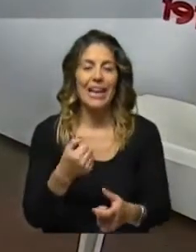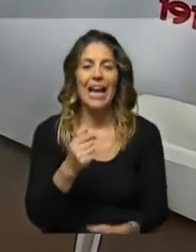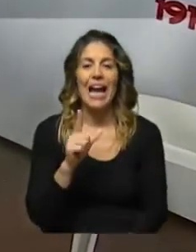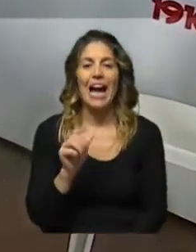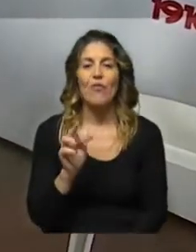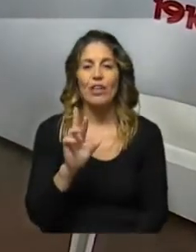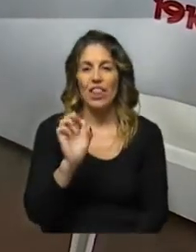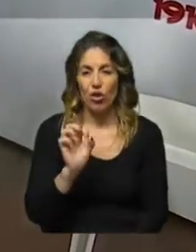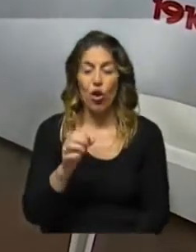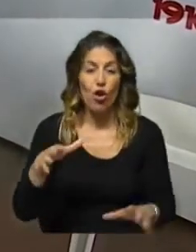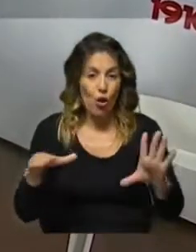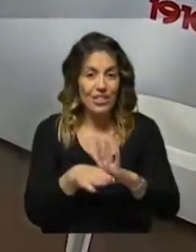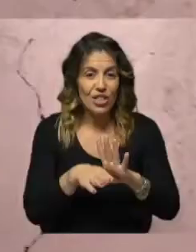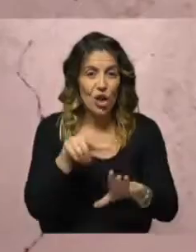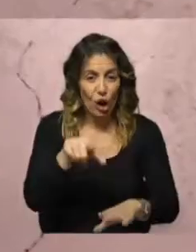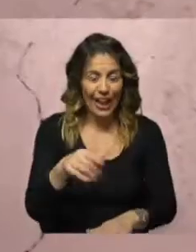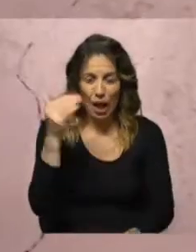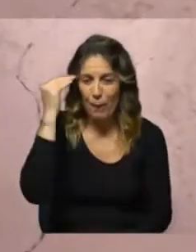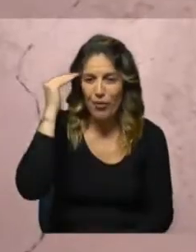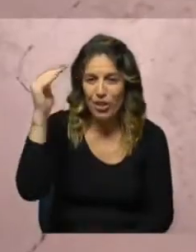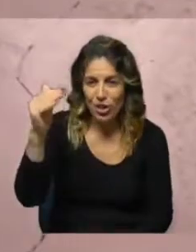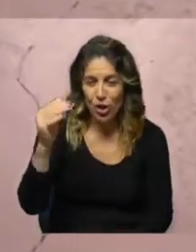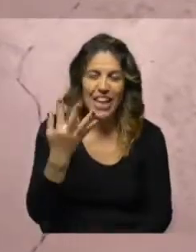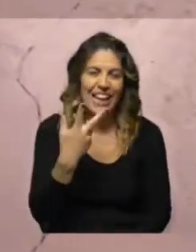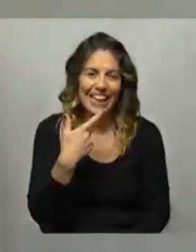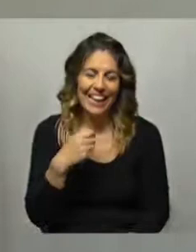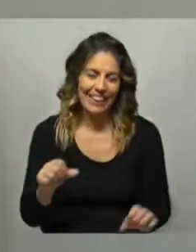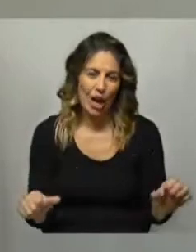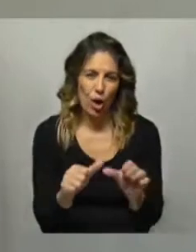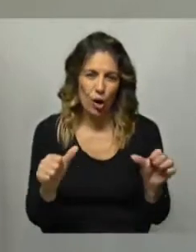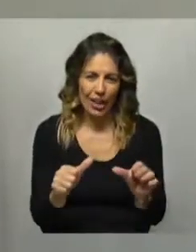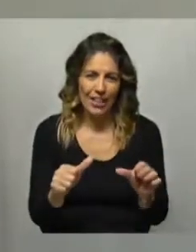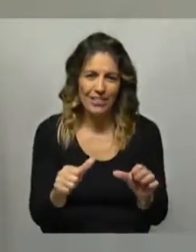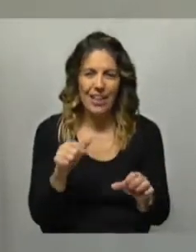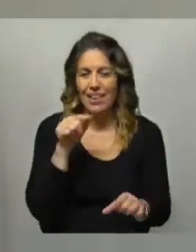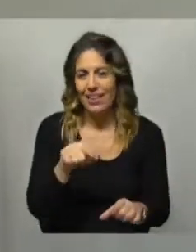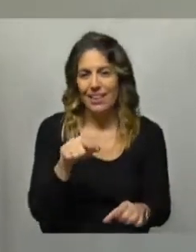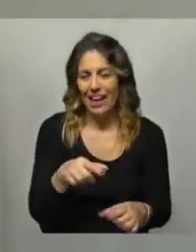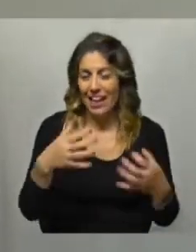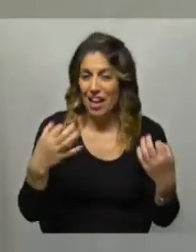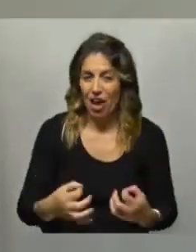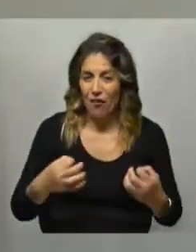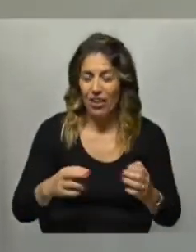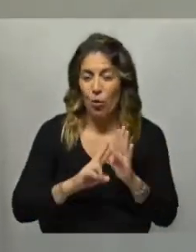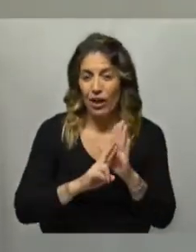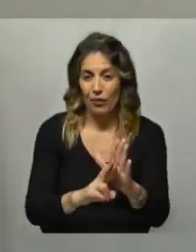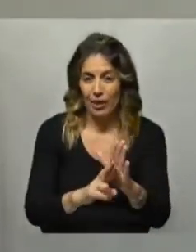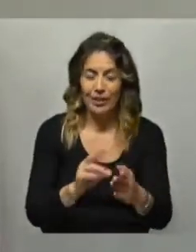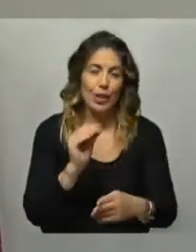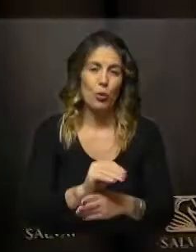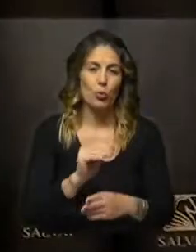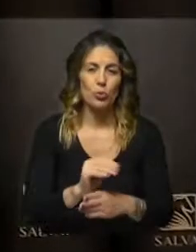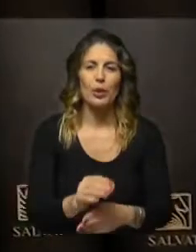coincidió de que es bibliotecario, que es profesor, que le encanta lo que hace, y tenemos ahí un referente de la